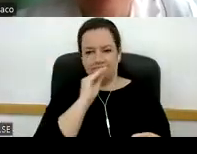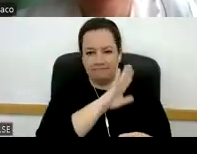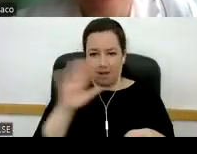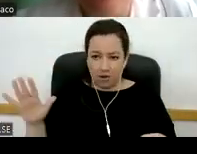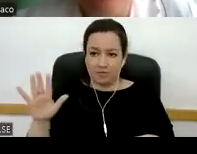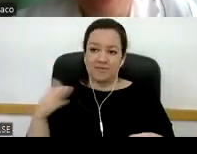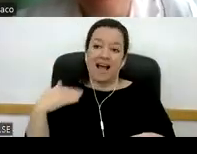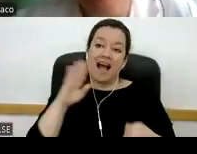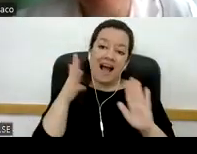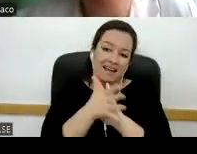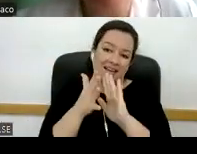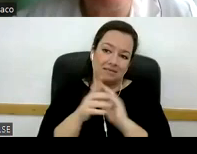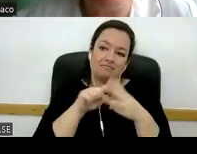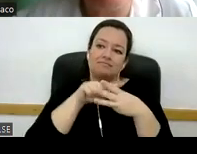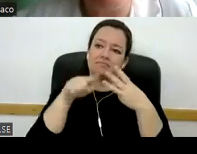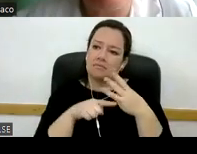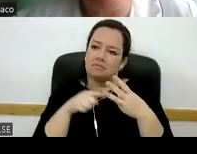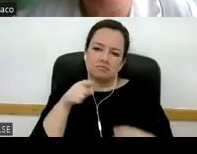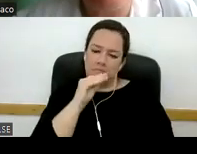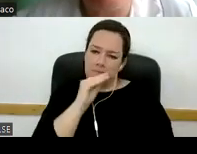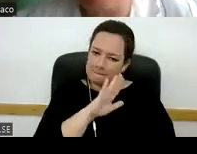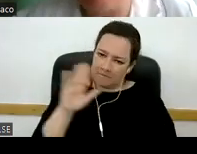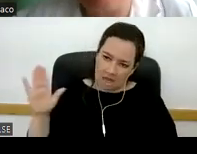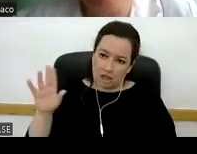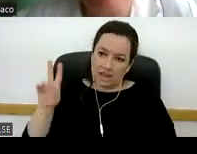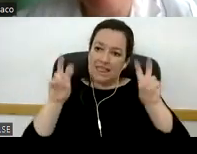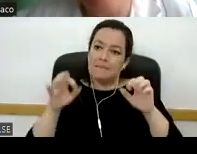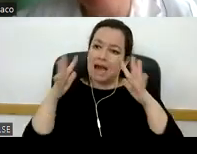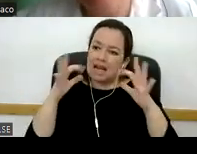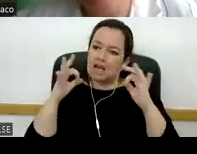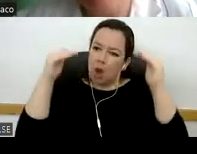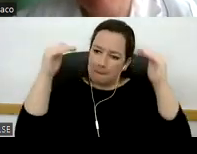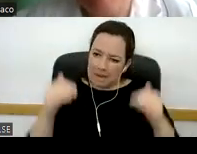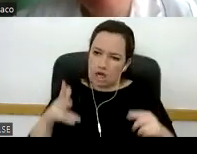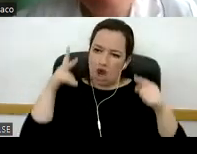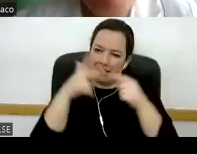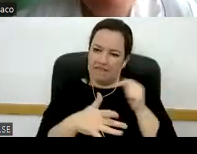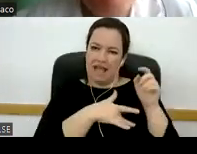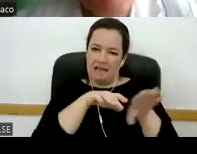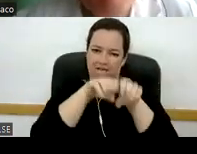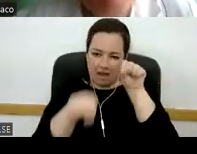hemos revisado hoy y que resultan más interesantes para la disminución del riesgo cardiovascular.